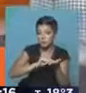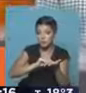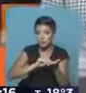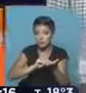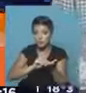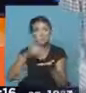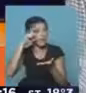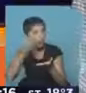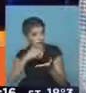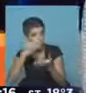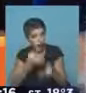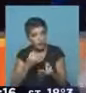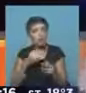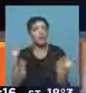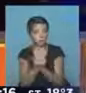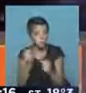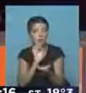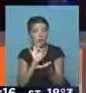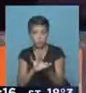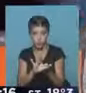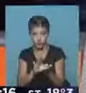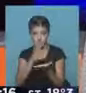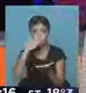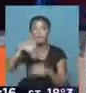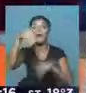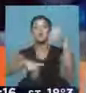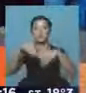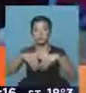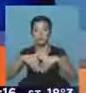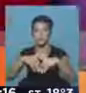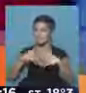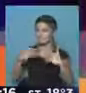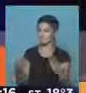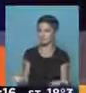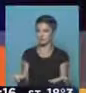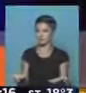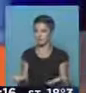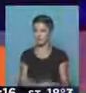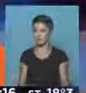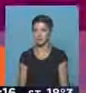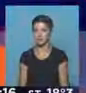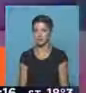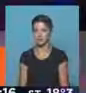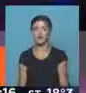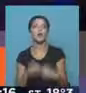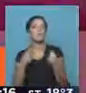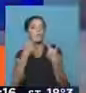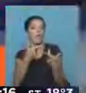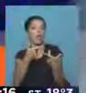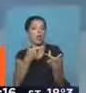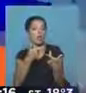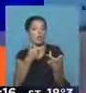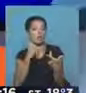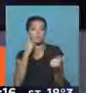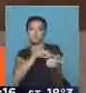y un referéndum posterior. O sea que eso es acordarle a la masa un poder que evidentemente en el